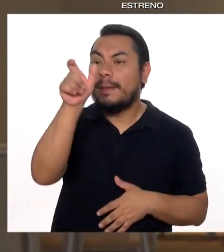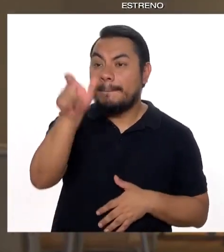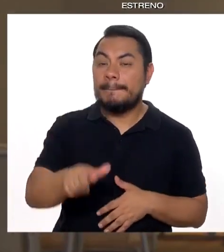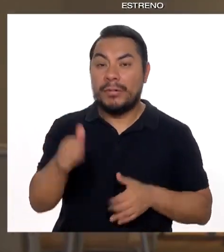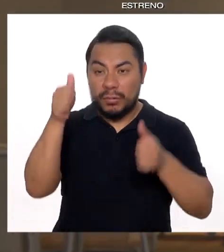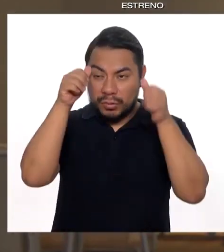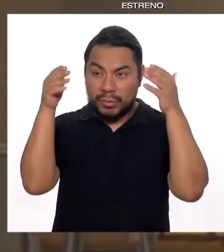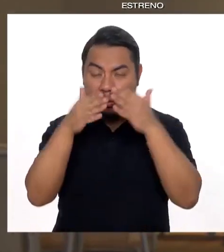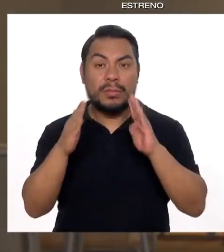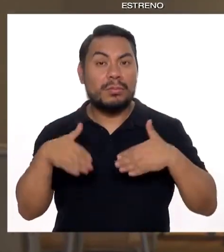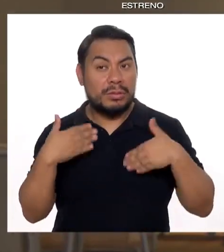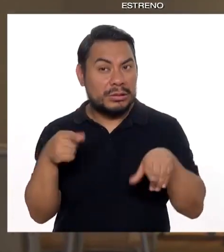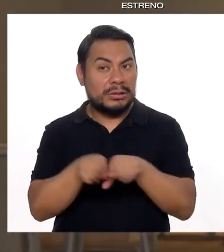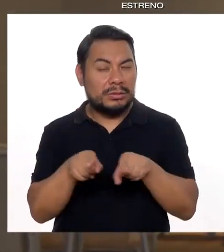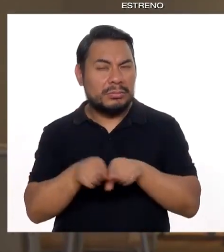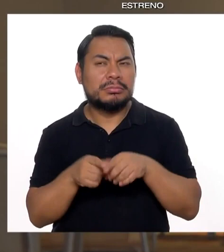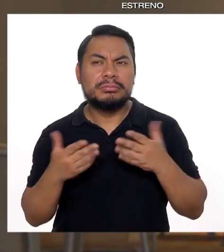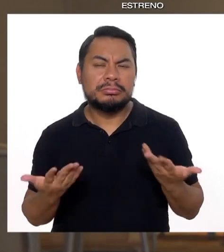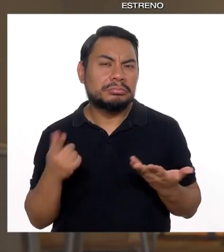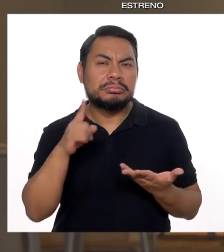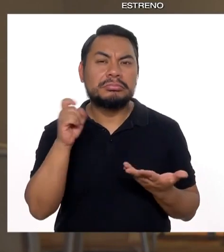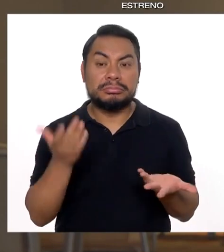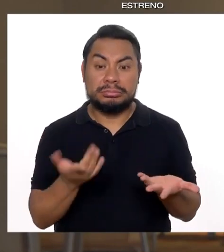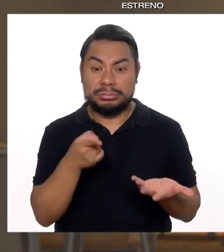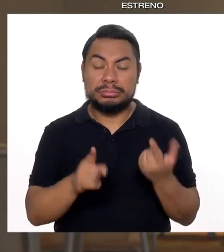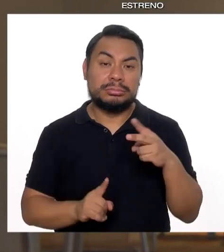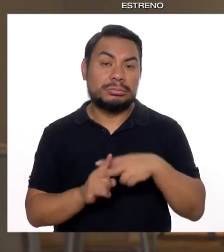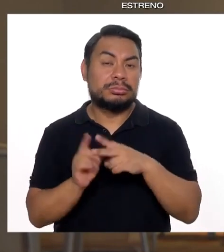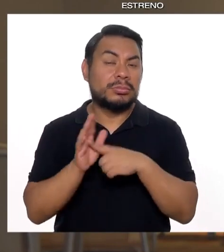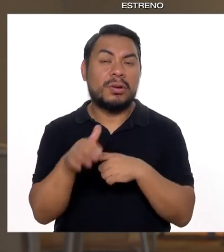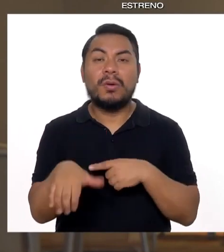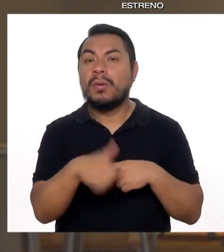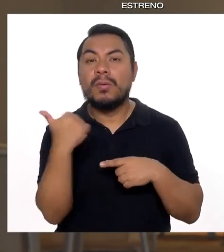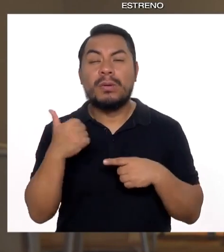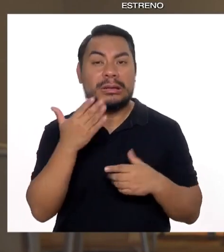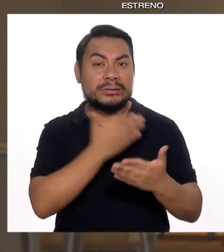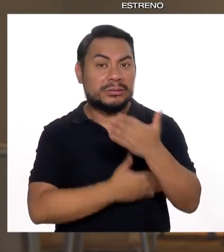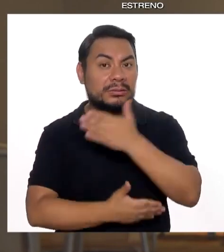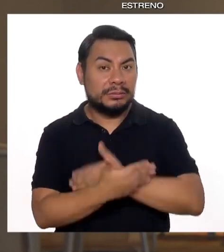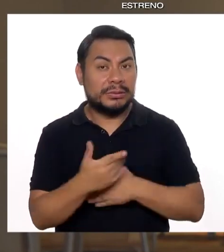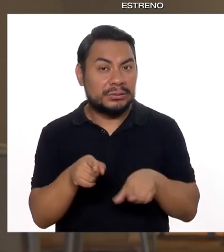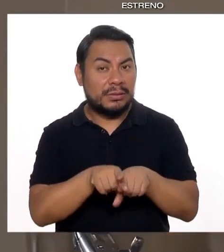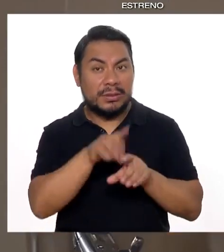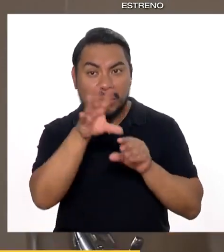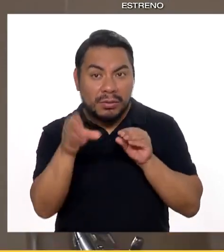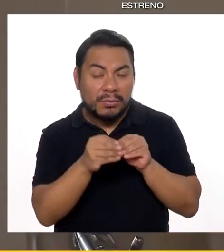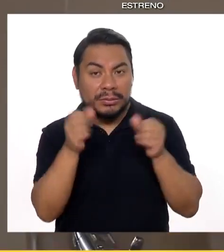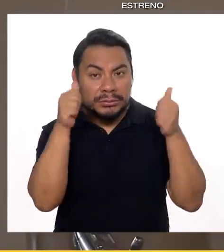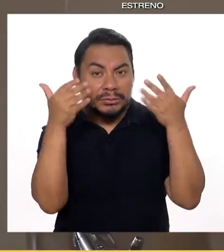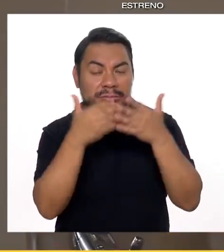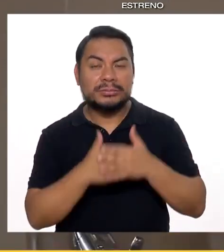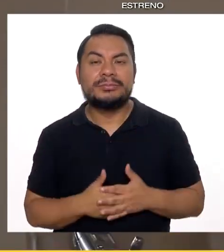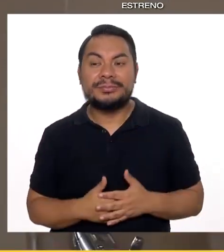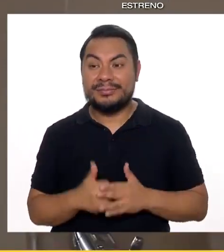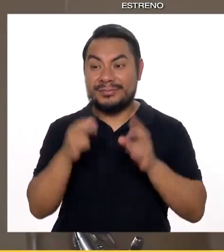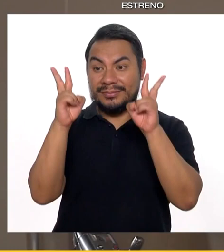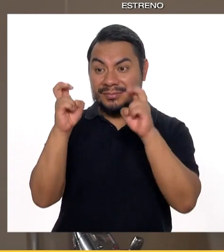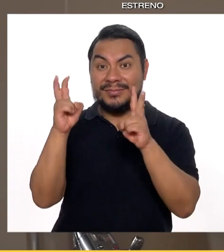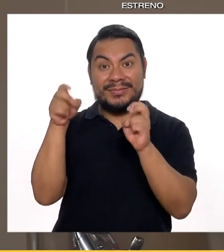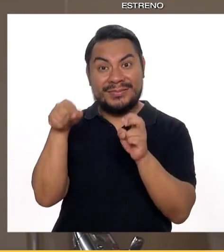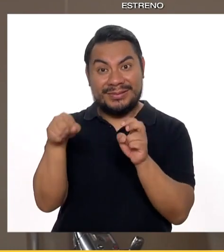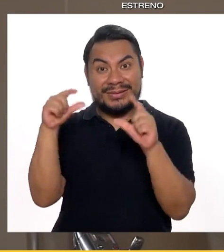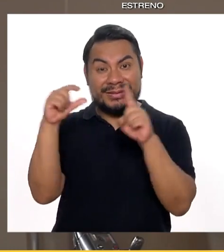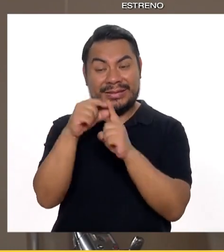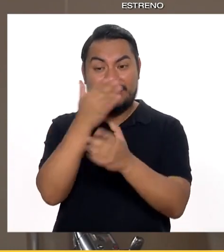autismo puede también tal vez presentar otro tipo de discapacidad además? Bueno, el término discapacidad